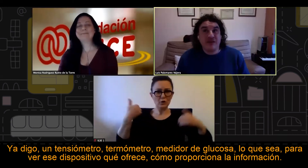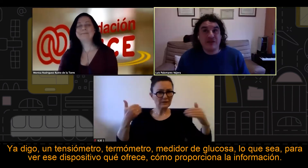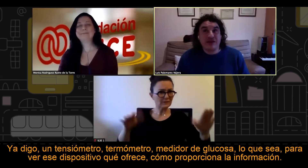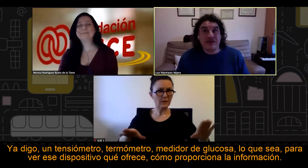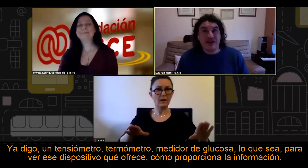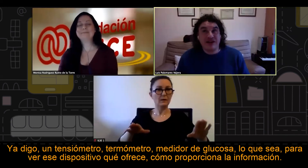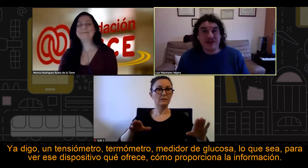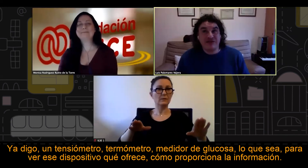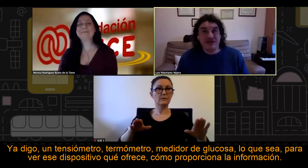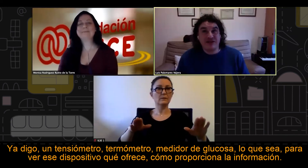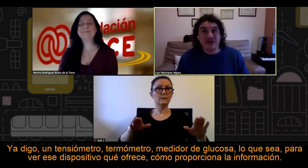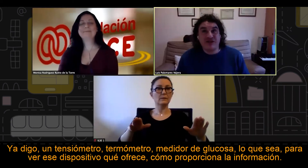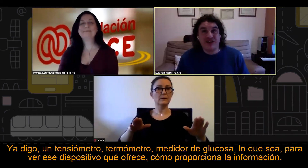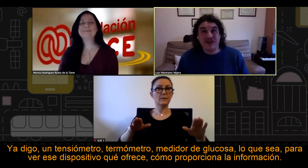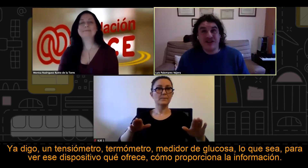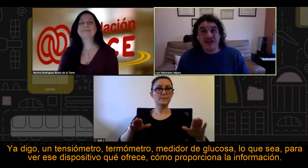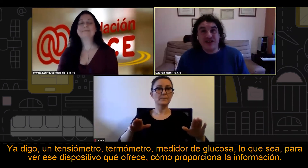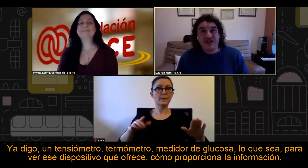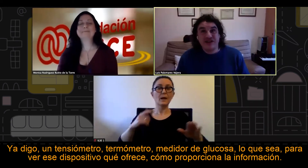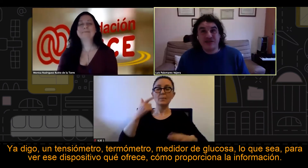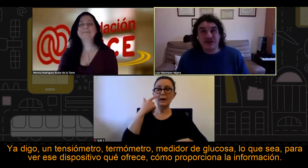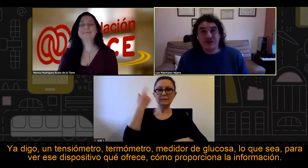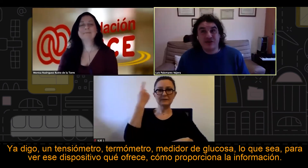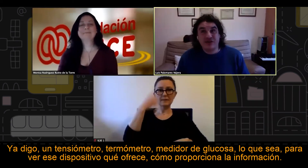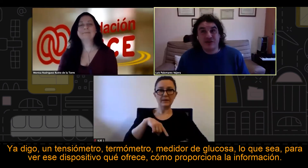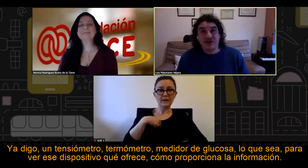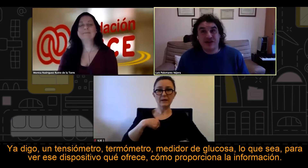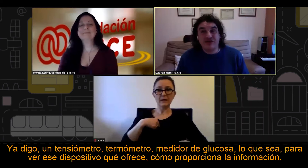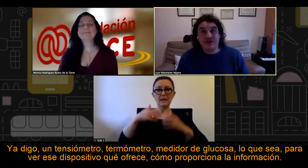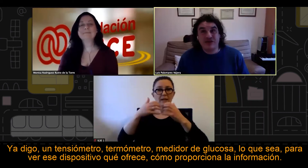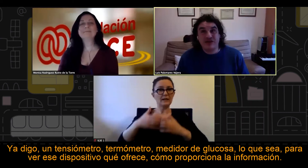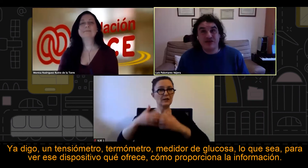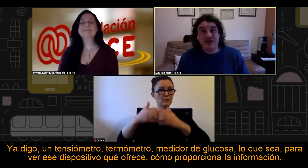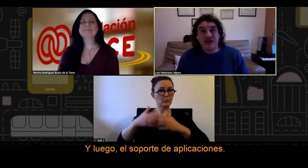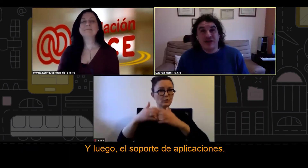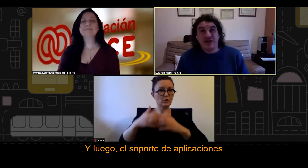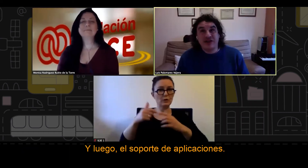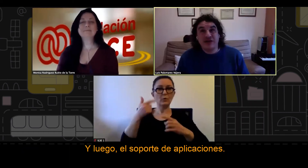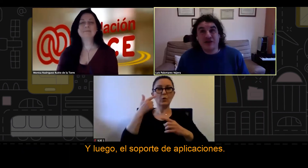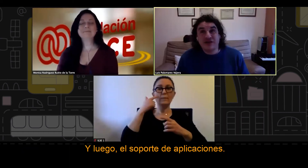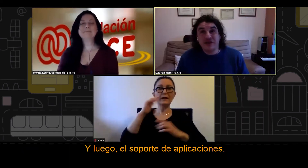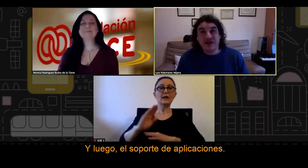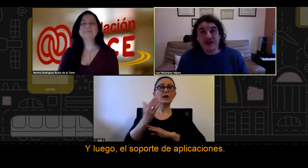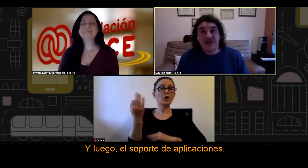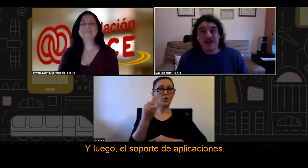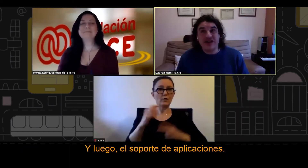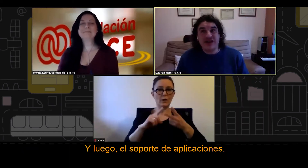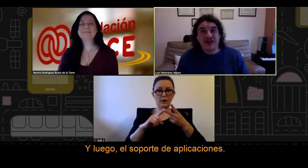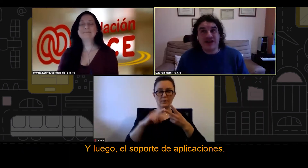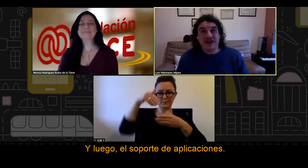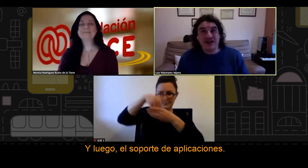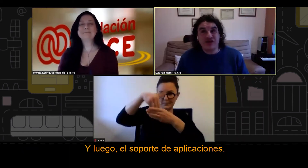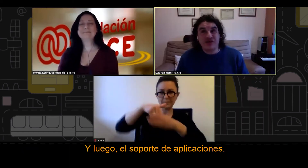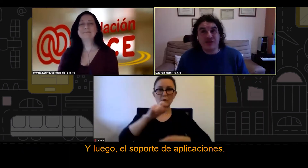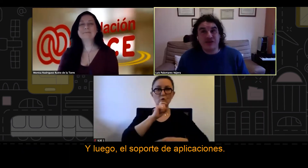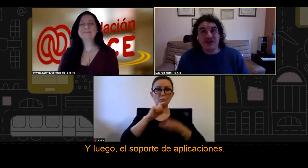bien, pues para ver ese dispositivo que ofrece, ese dispositivo cómo proporciona la información y luego también